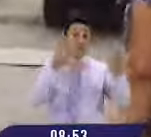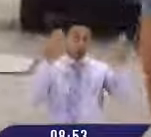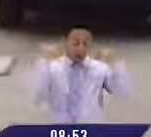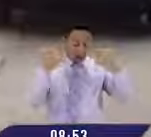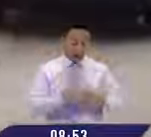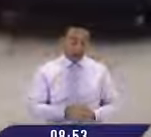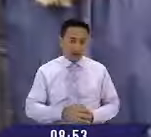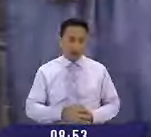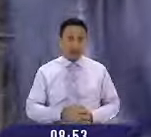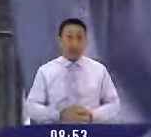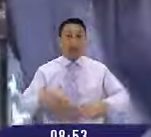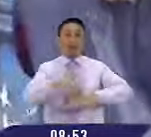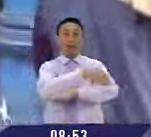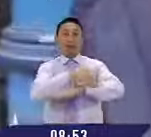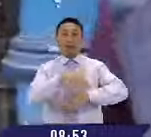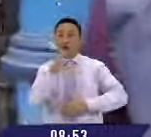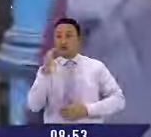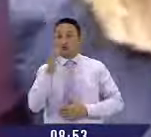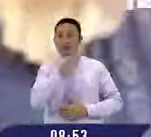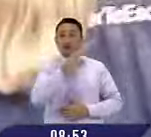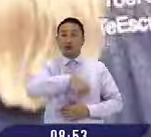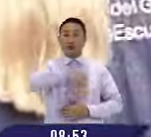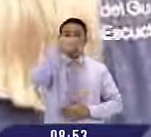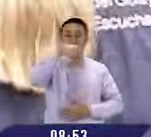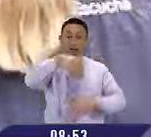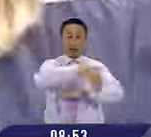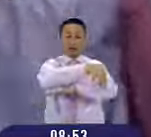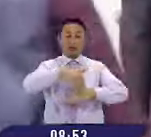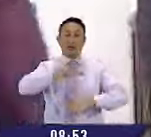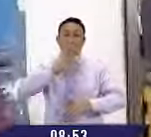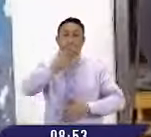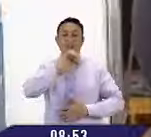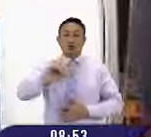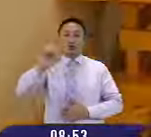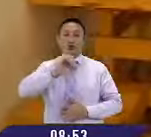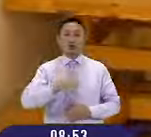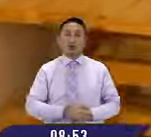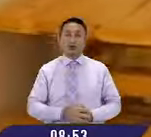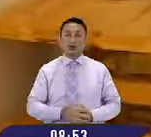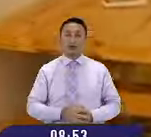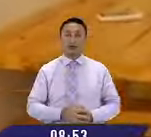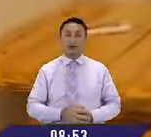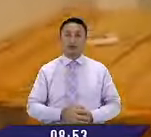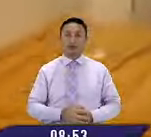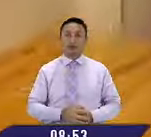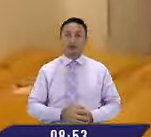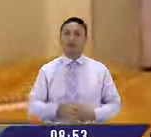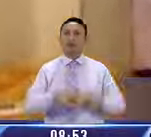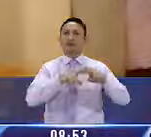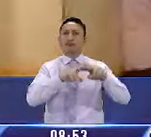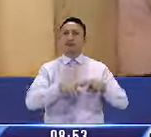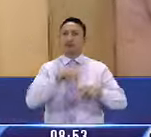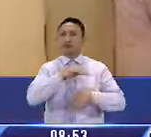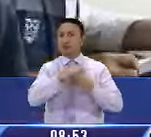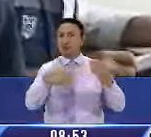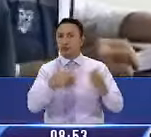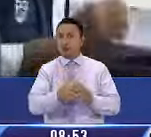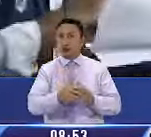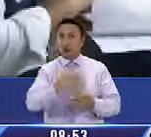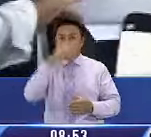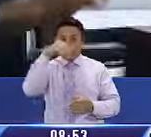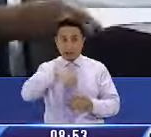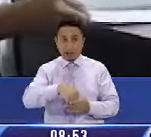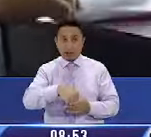y avanzaron por varias calles hacia el norte de la avenida 9 de Octubre, a la altura de García Avilés, para verificar que todo lo que se desarrolle